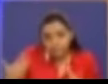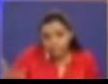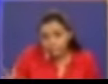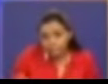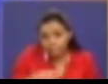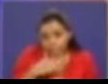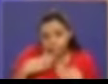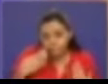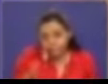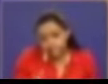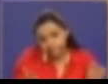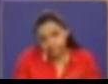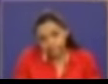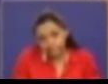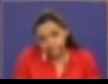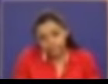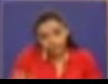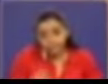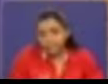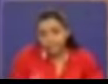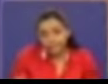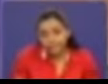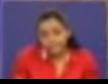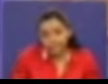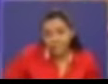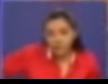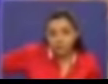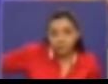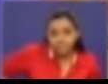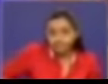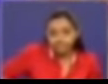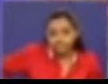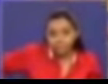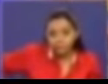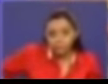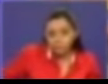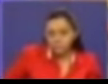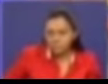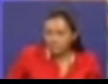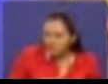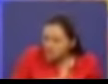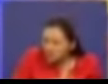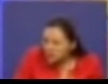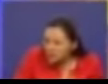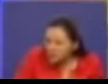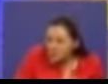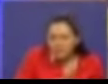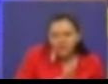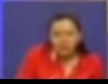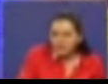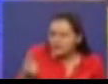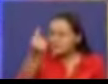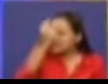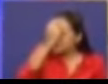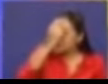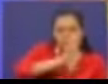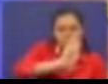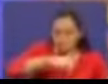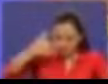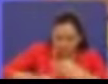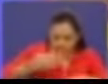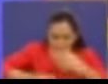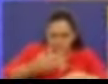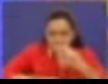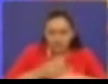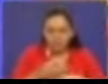sencillamente el enfermo que necesita hemodiálisis, enfermo de riñones, se muere. Ese era el viejo país. Y por esos muertos cotidianos, esos